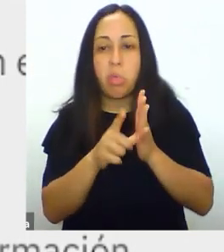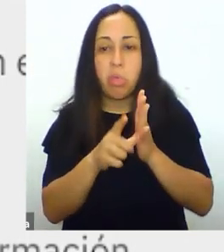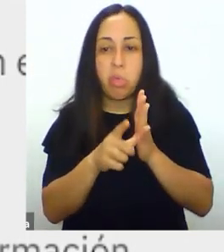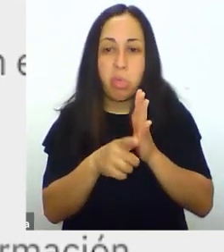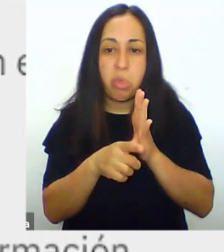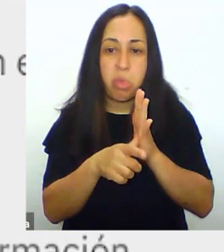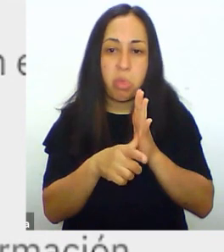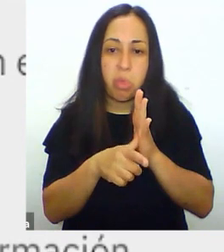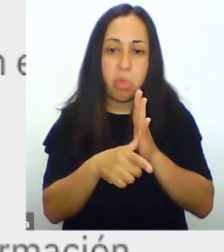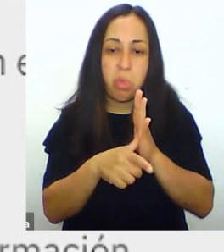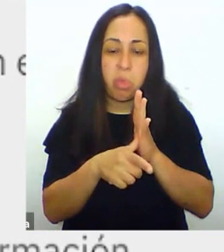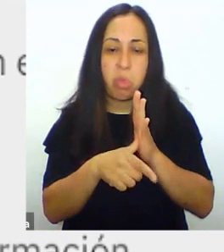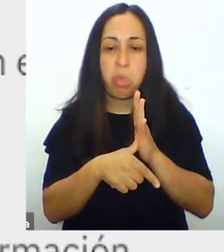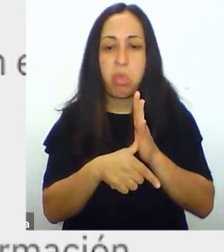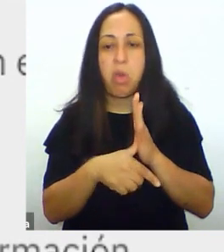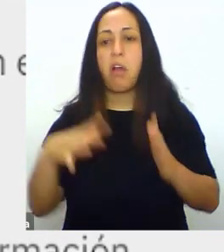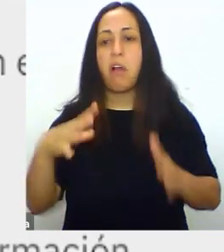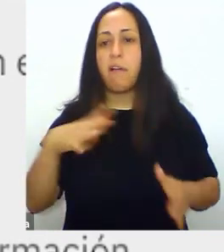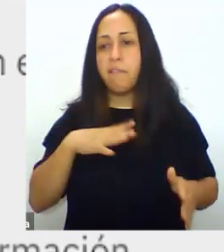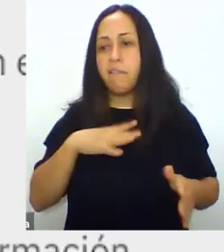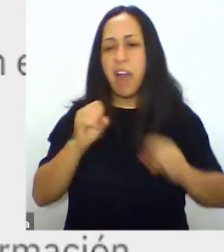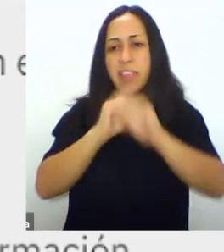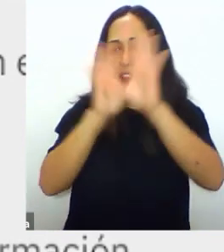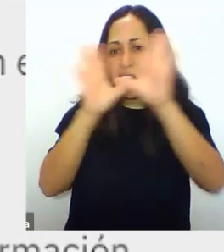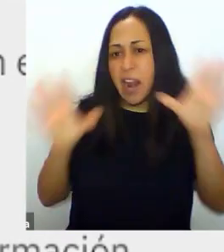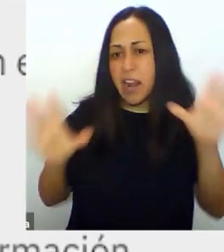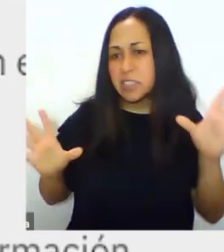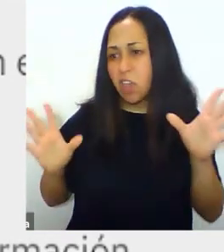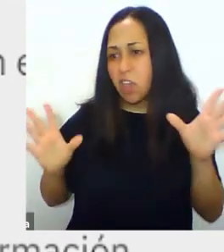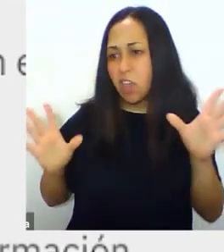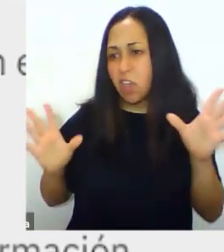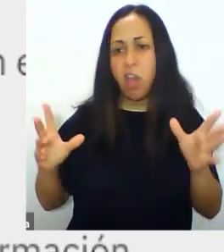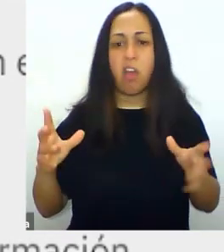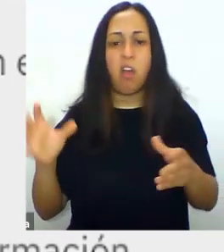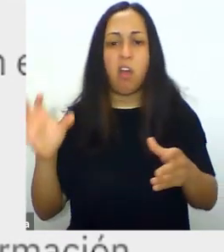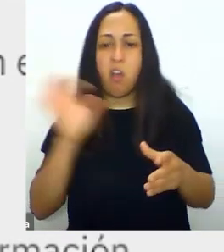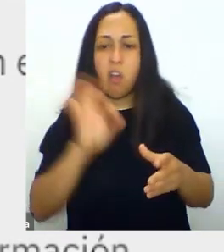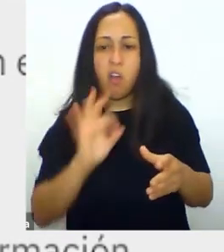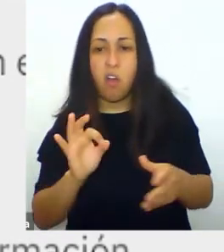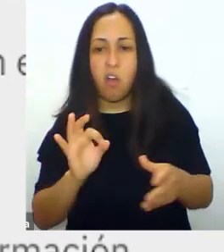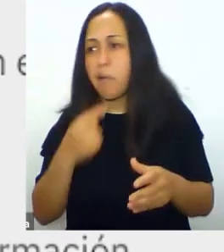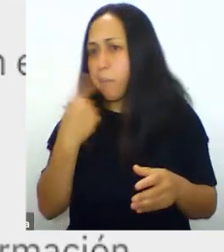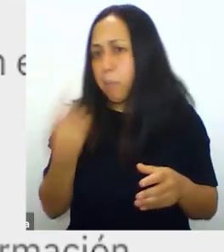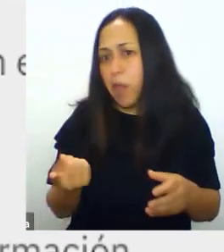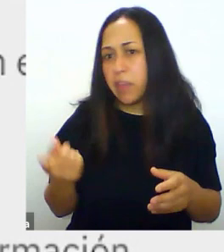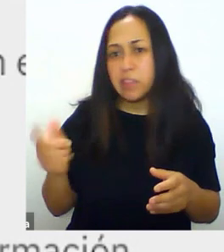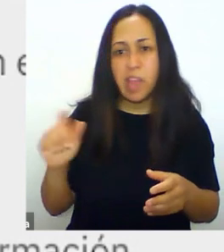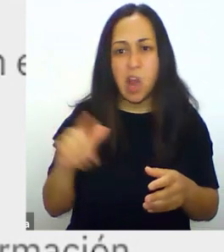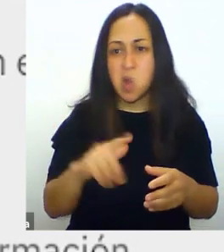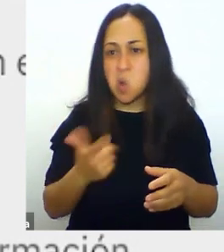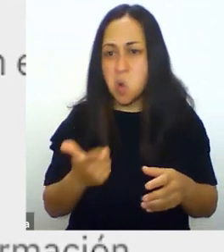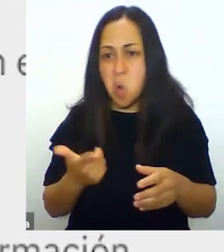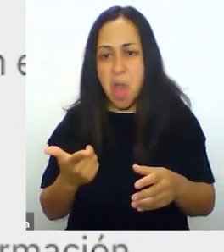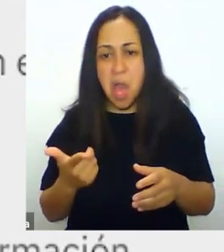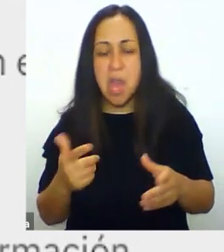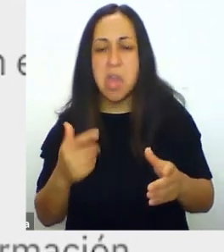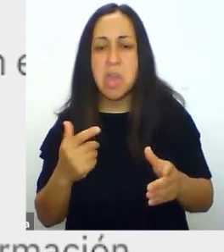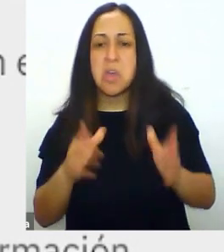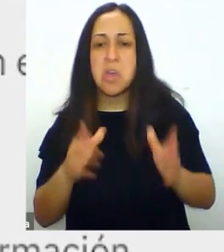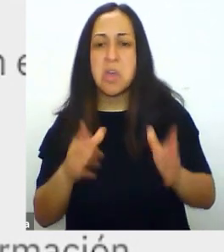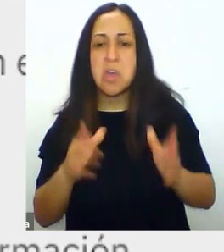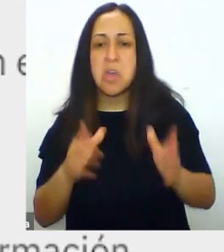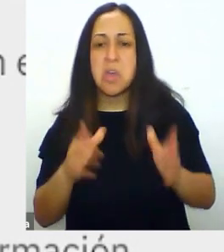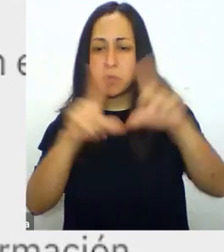y la falta de claridad muchas veces, o la falta de respuesta por parte de las